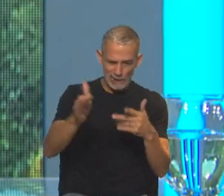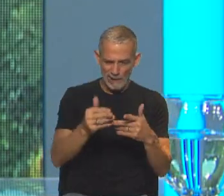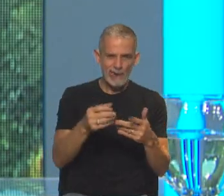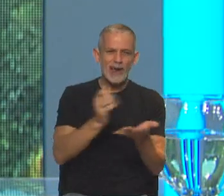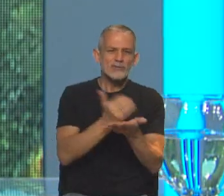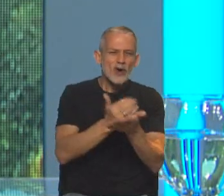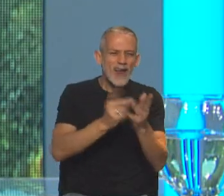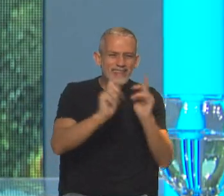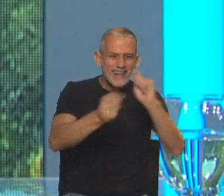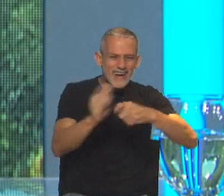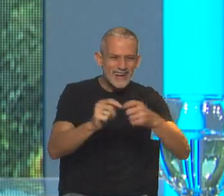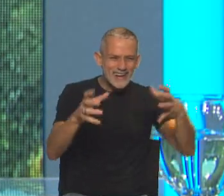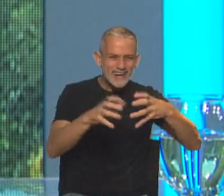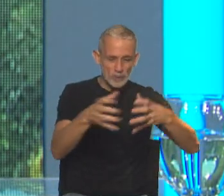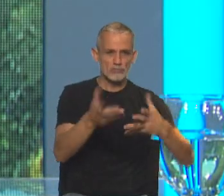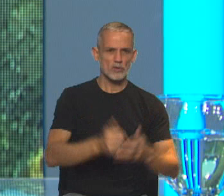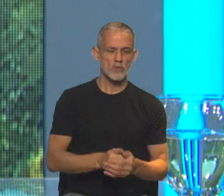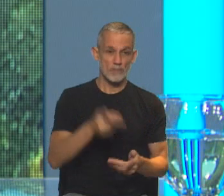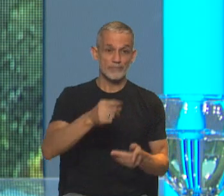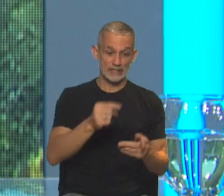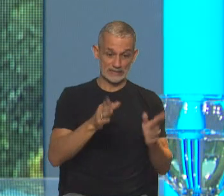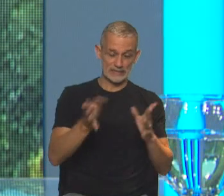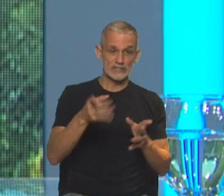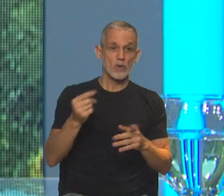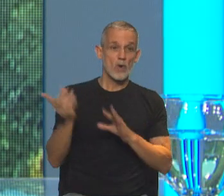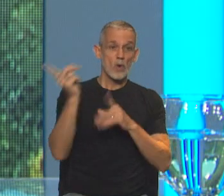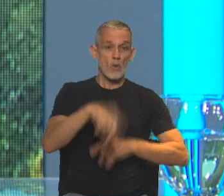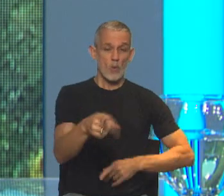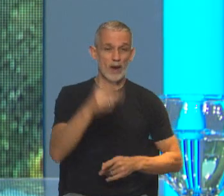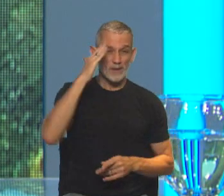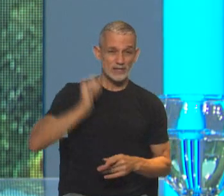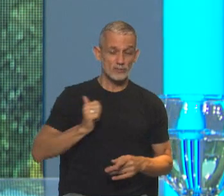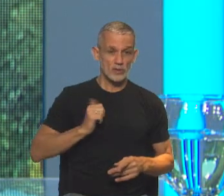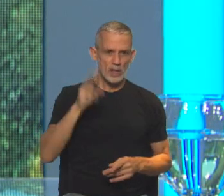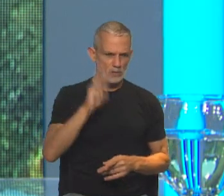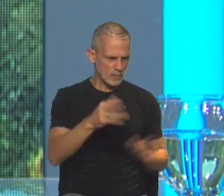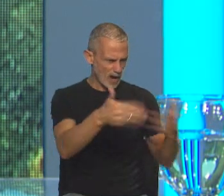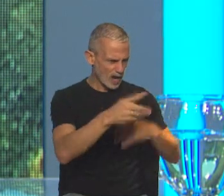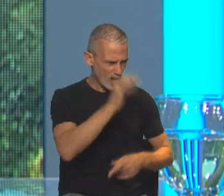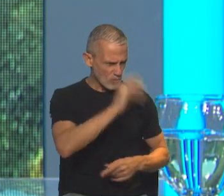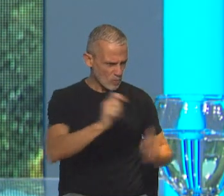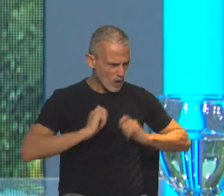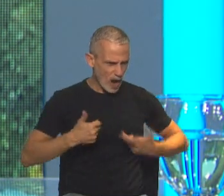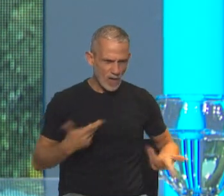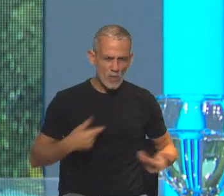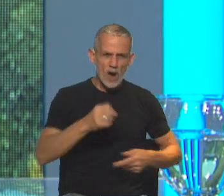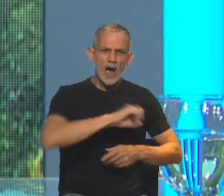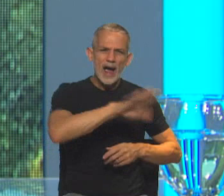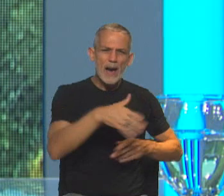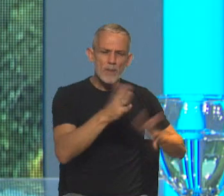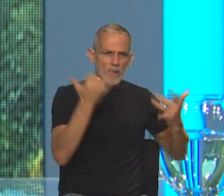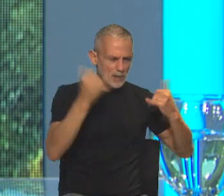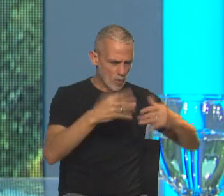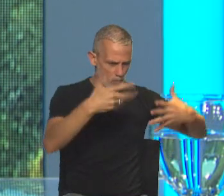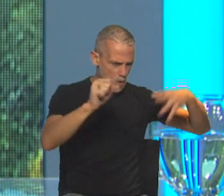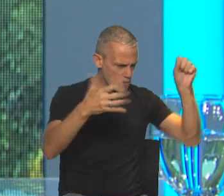de que cuando llegan a territorio, empiezan a ver las cajas que nunca les habían mandado, cuando llegan a Campo de Mayo empiezan a